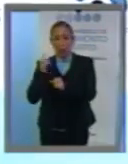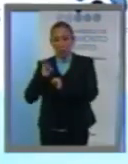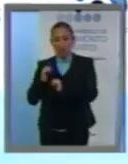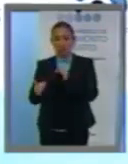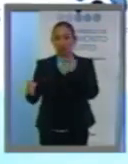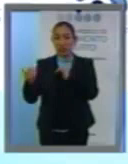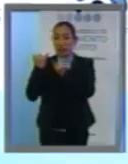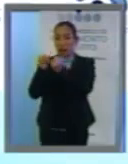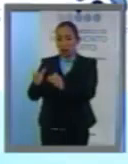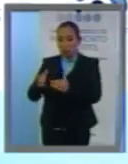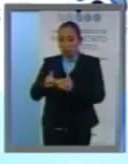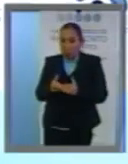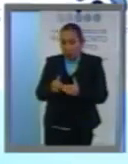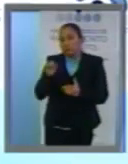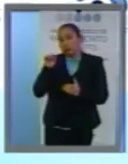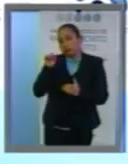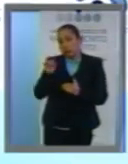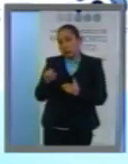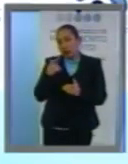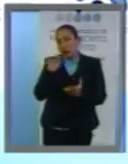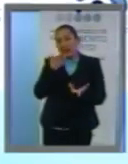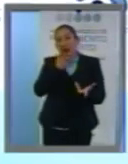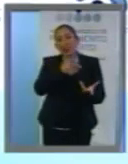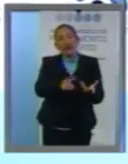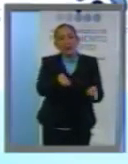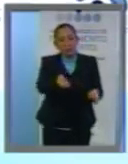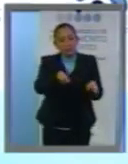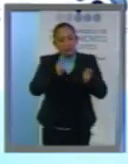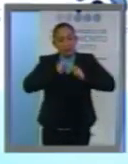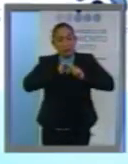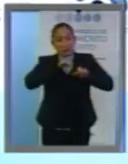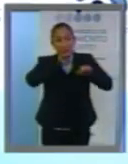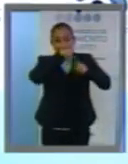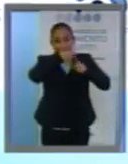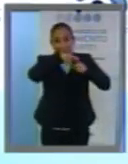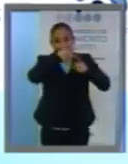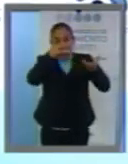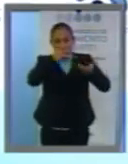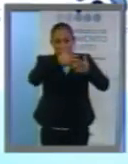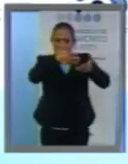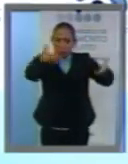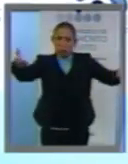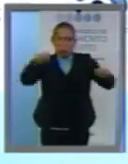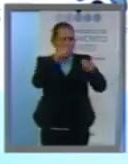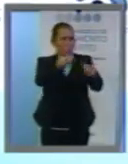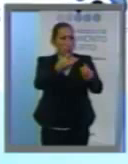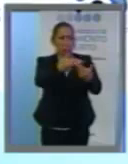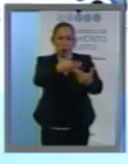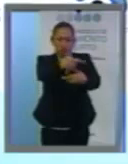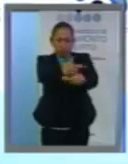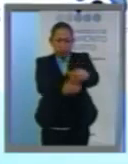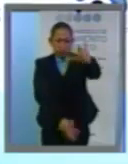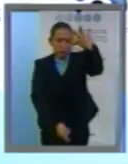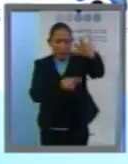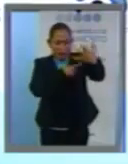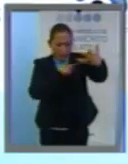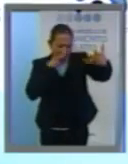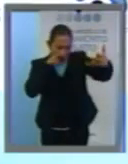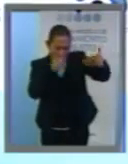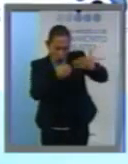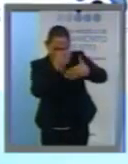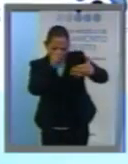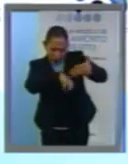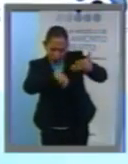autonomía. En la primera parte, yo creo que las facultades que se nos están dando son muy amplias, hay que aterrizarlas, hay que hacer